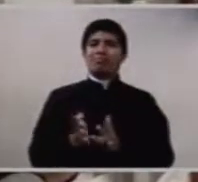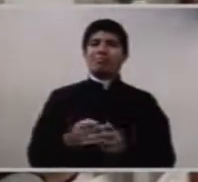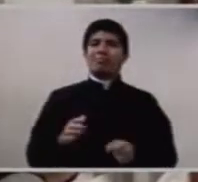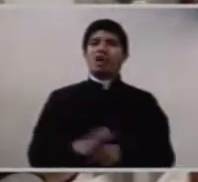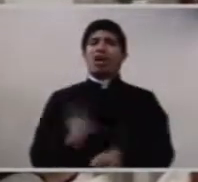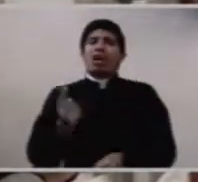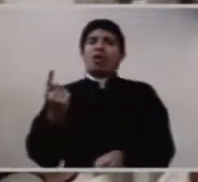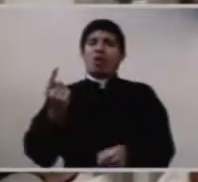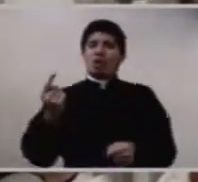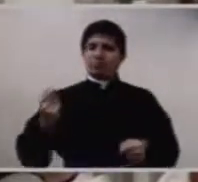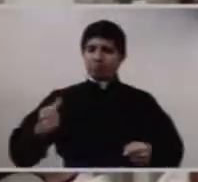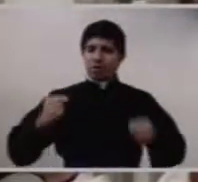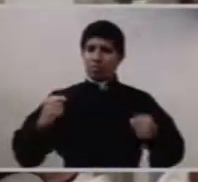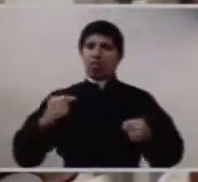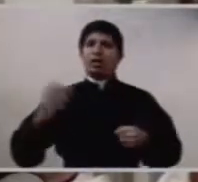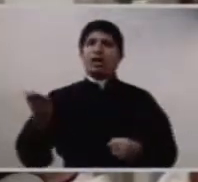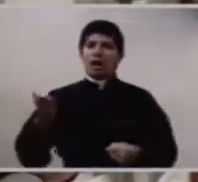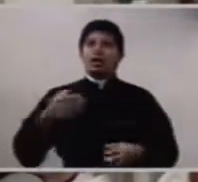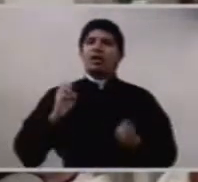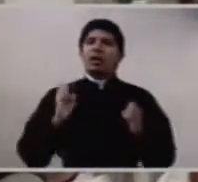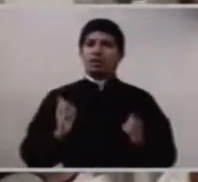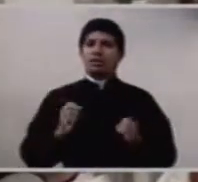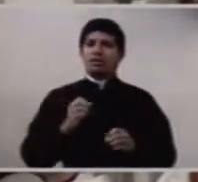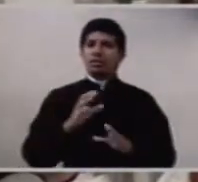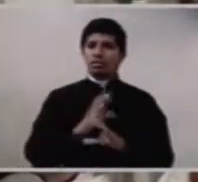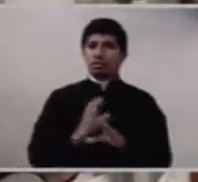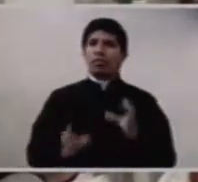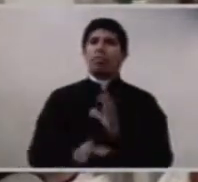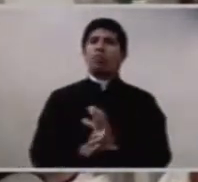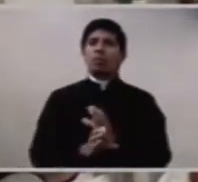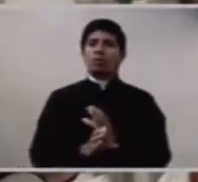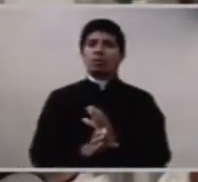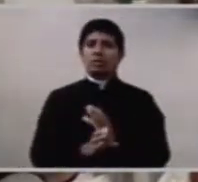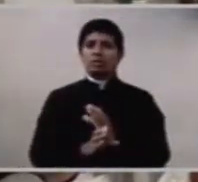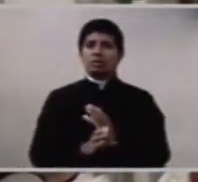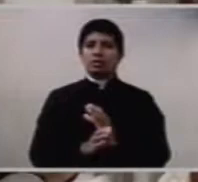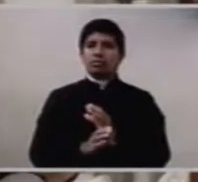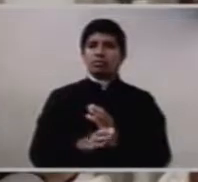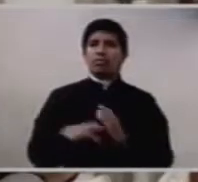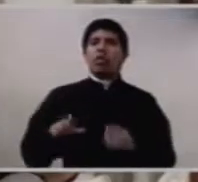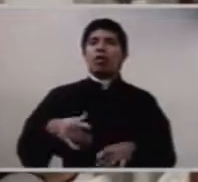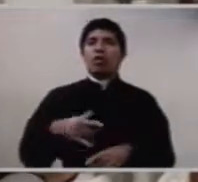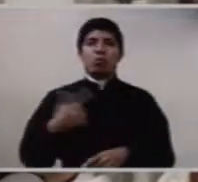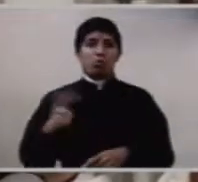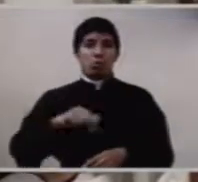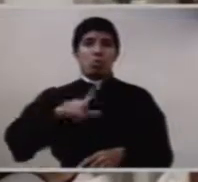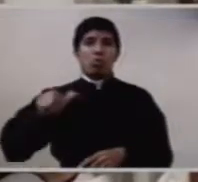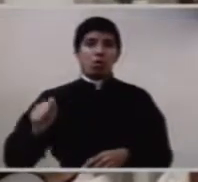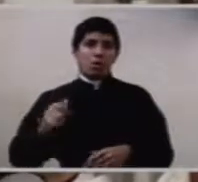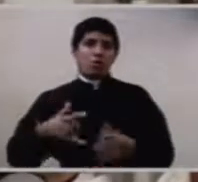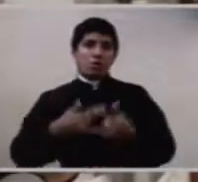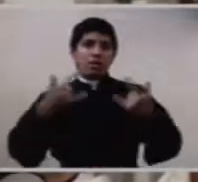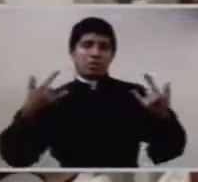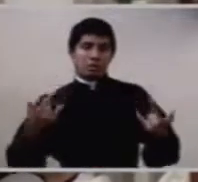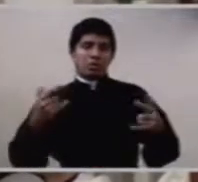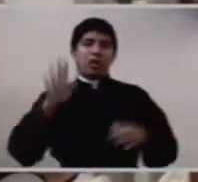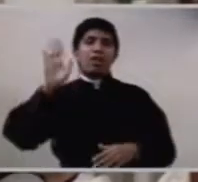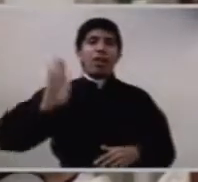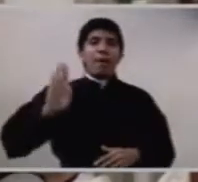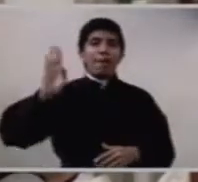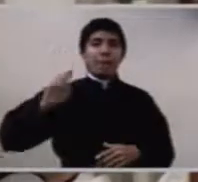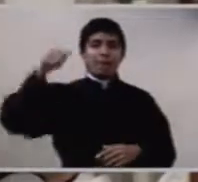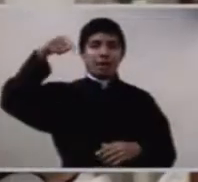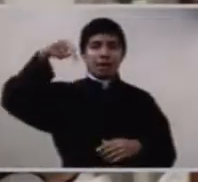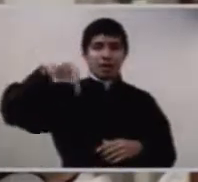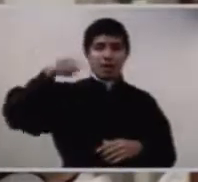Él está obrando. Y viene esta historia de nuestro Señor, que es muy parecida a la